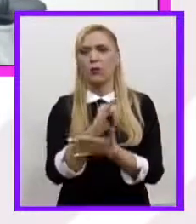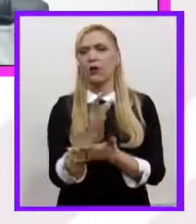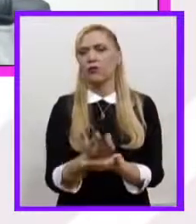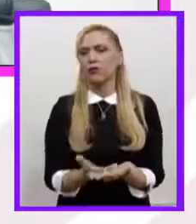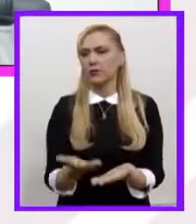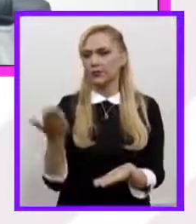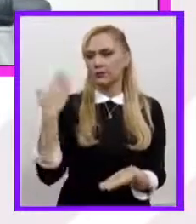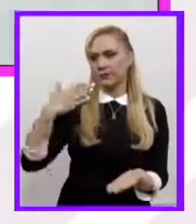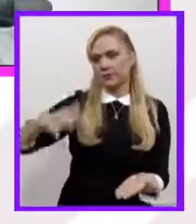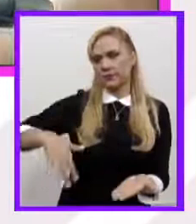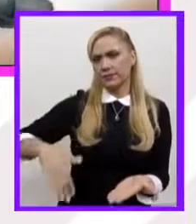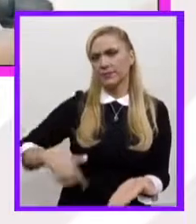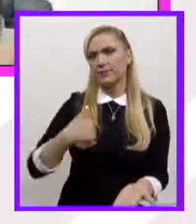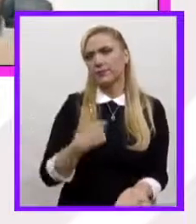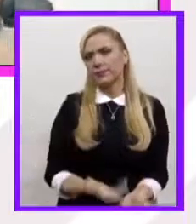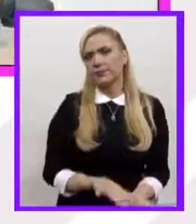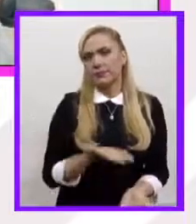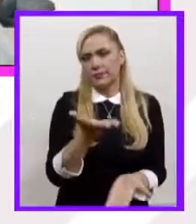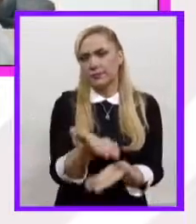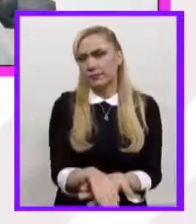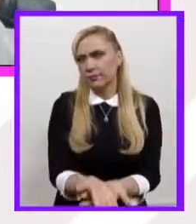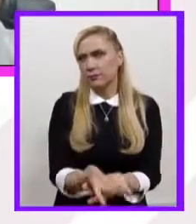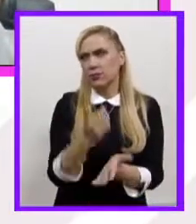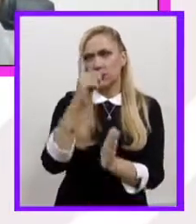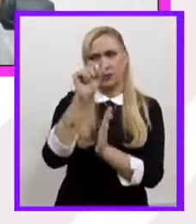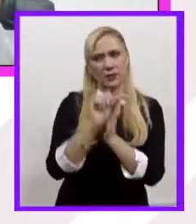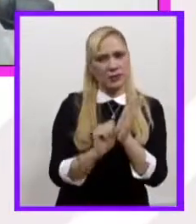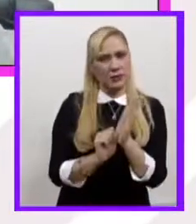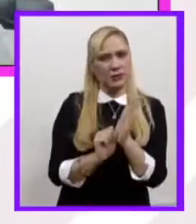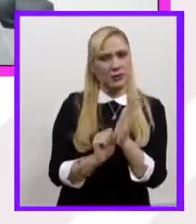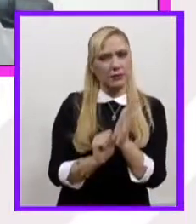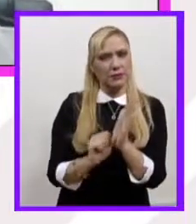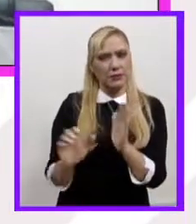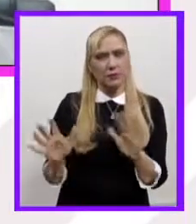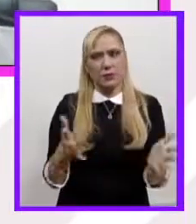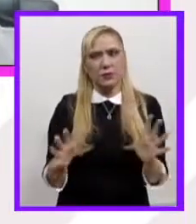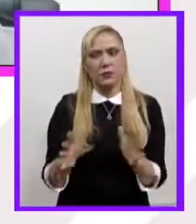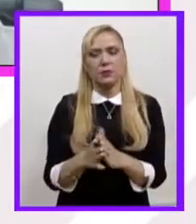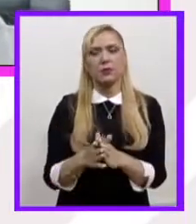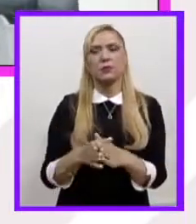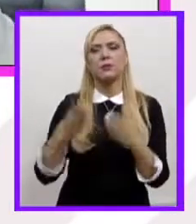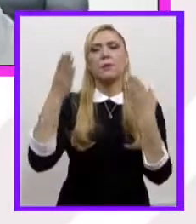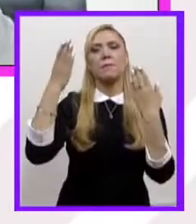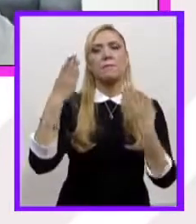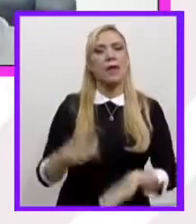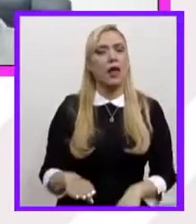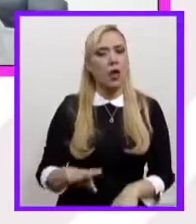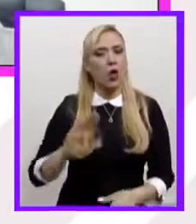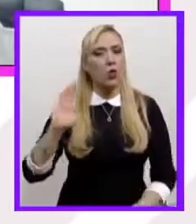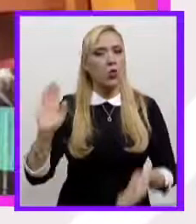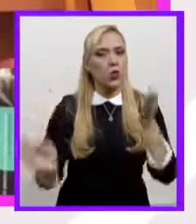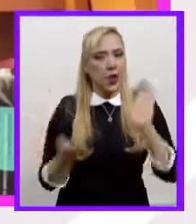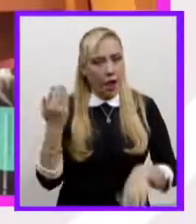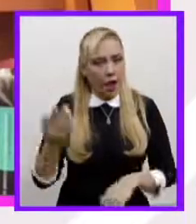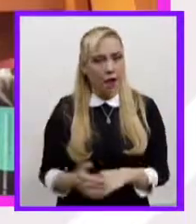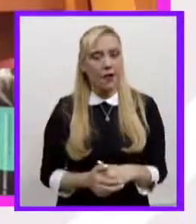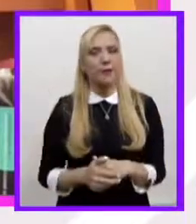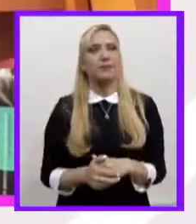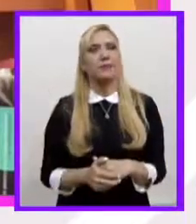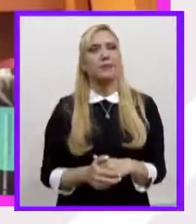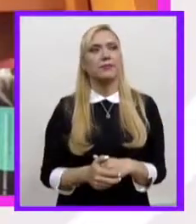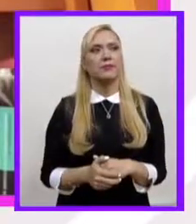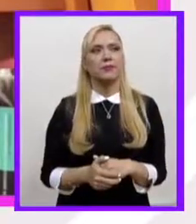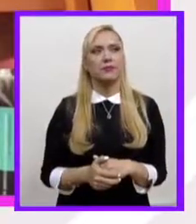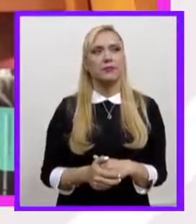hizo, que presentamos hace un mes más o menos, del Banco Mundial,